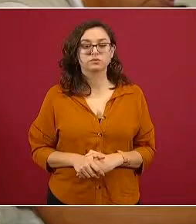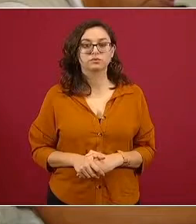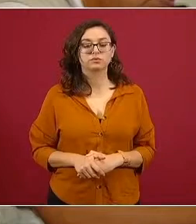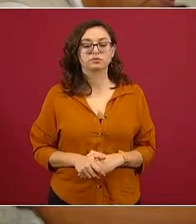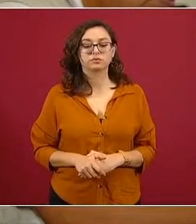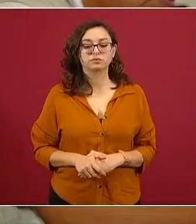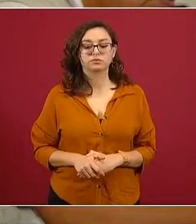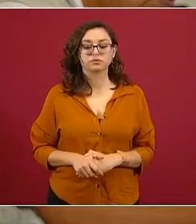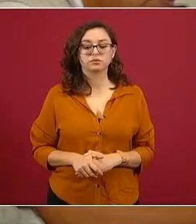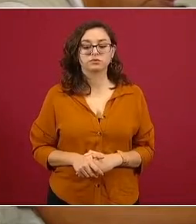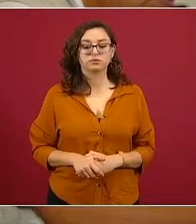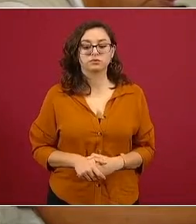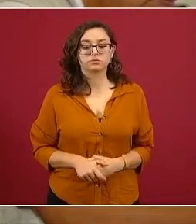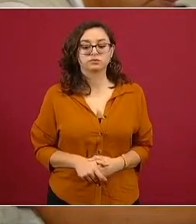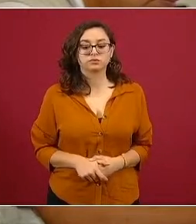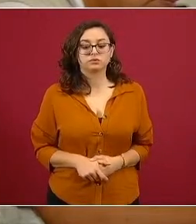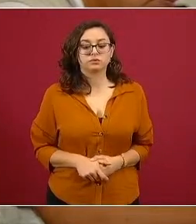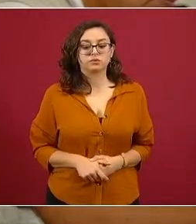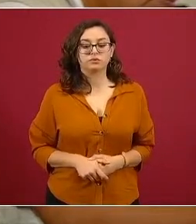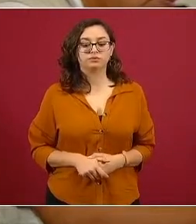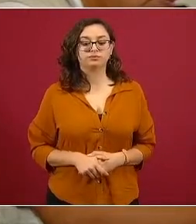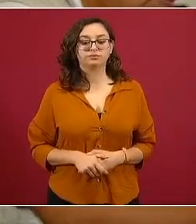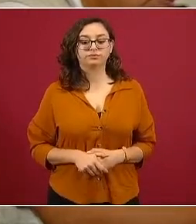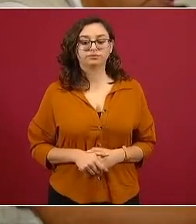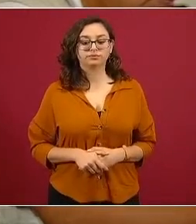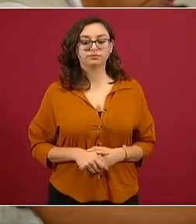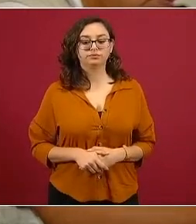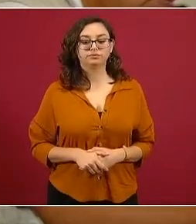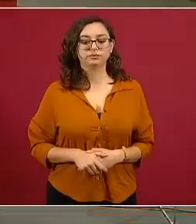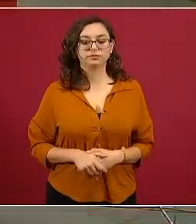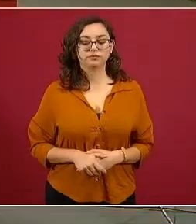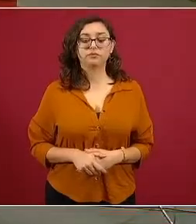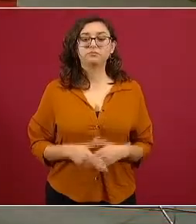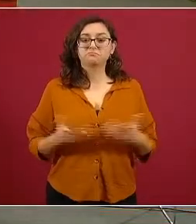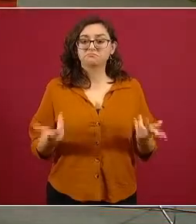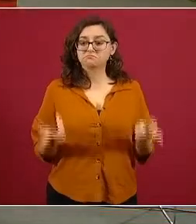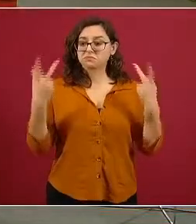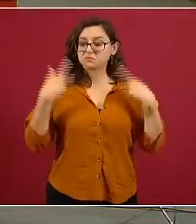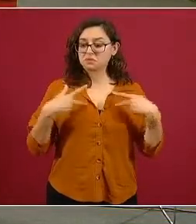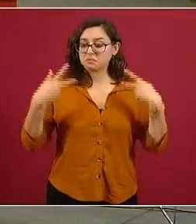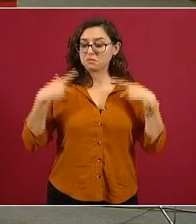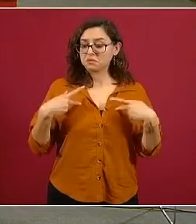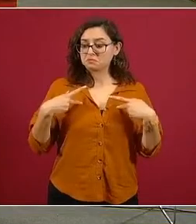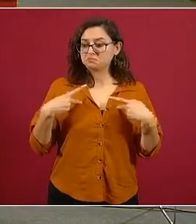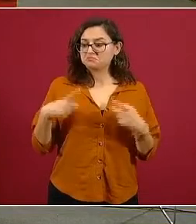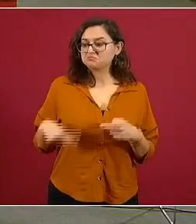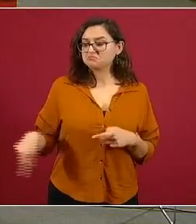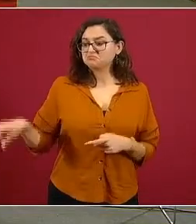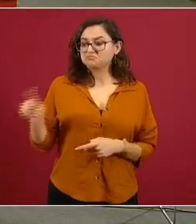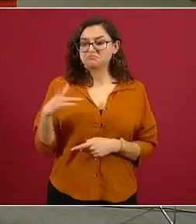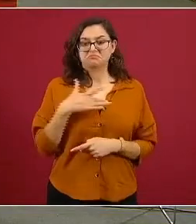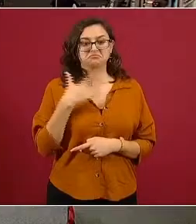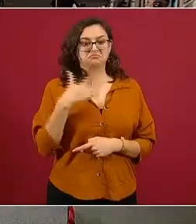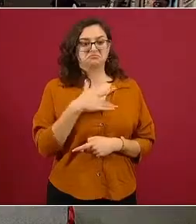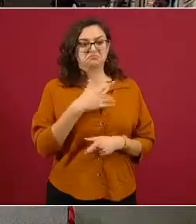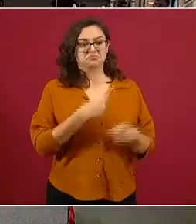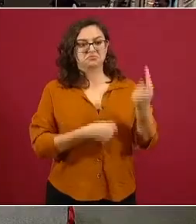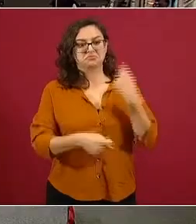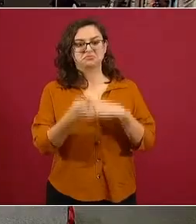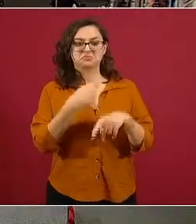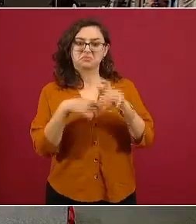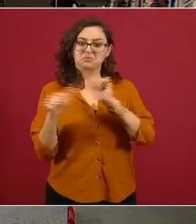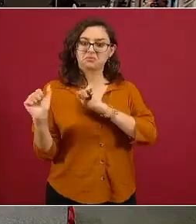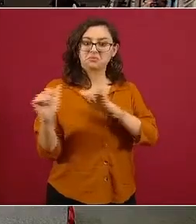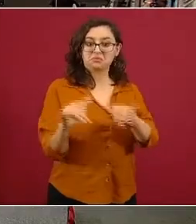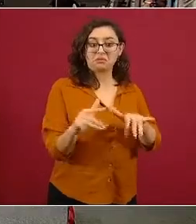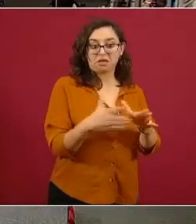cómo va a ser el proceso de las personas que van a ir asistiendo a las tiendas, porque va a ser muy largo el periodo